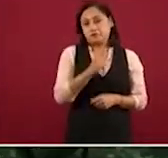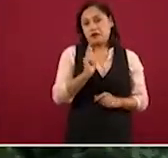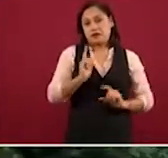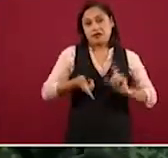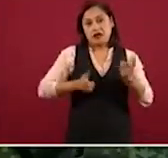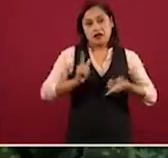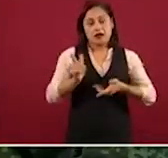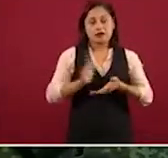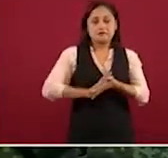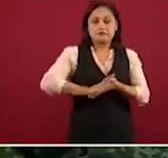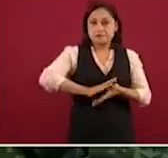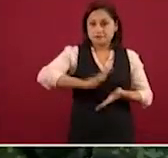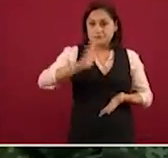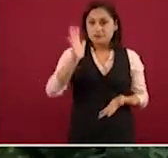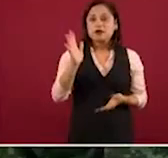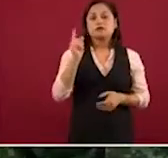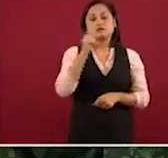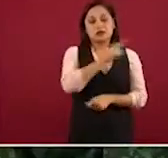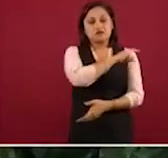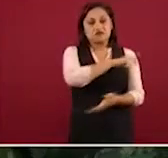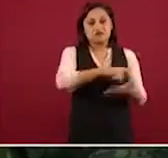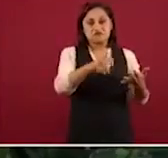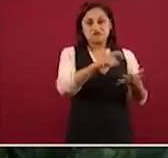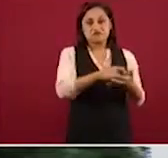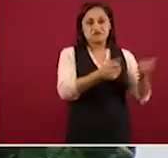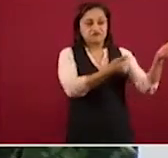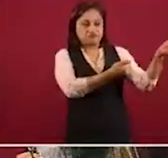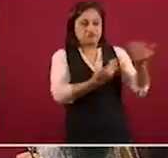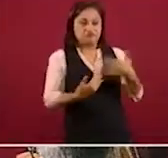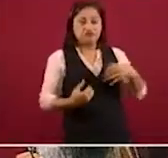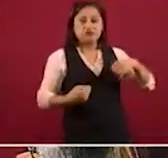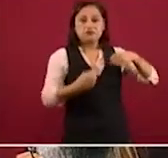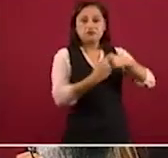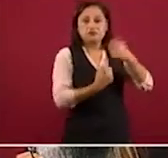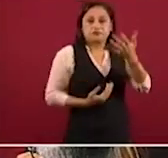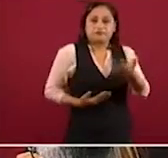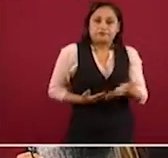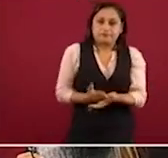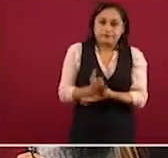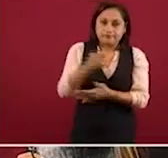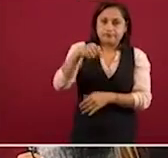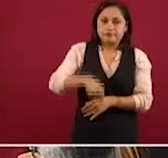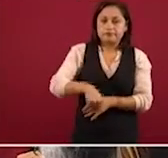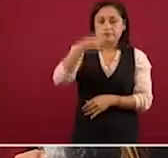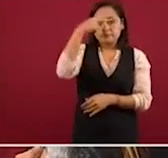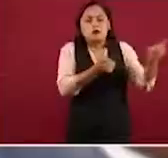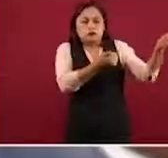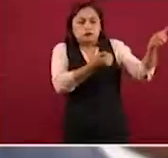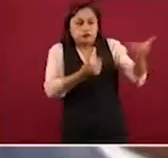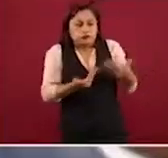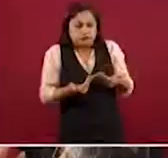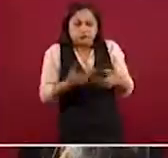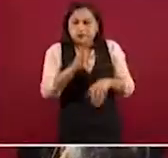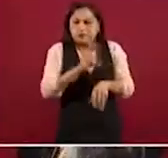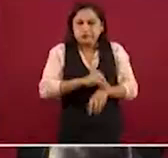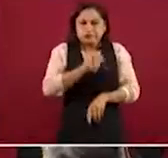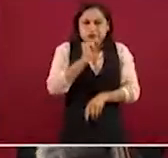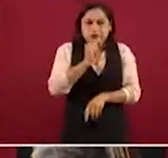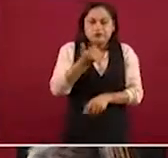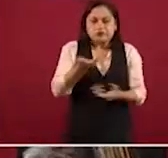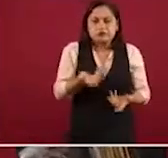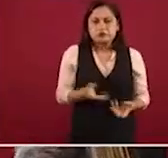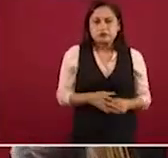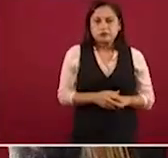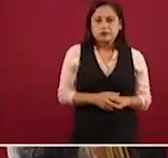ahí se deriva la gran cantidad de armas que tienen acceso a nuestro país. Bueno, hemos